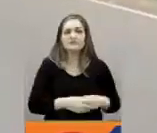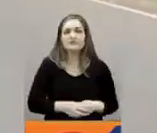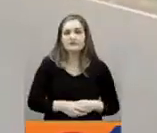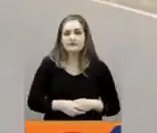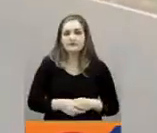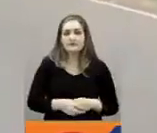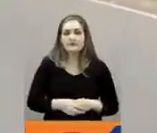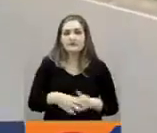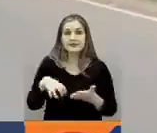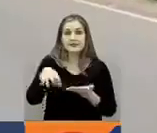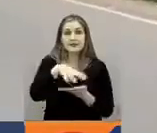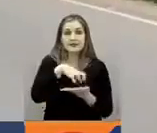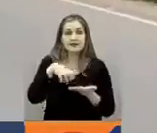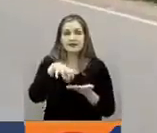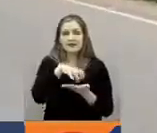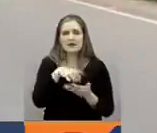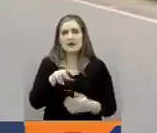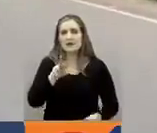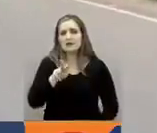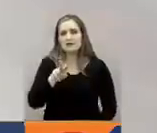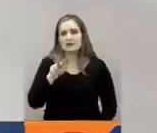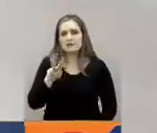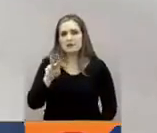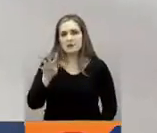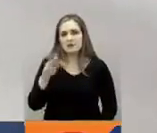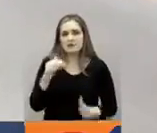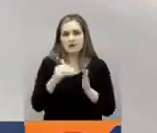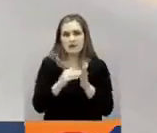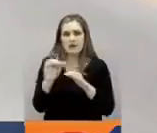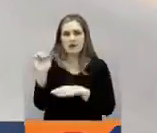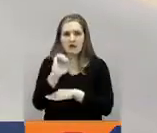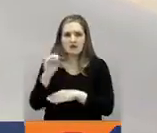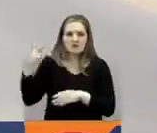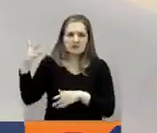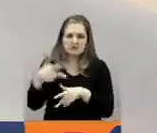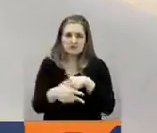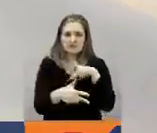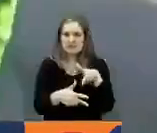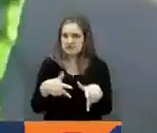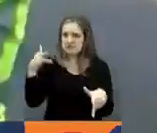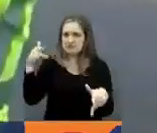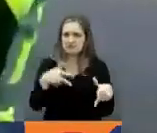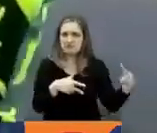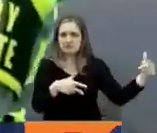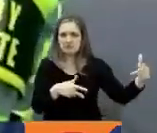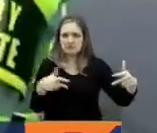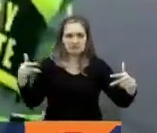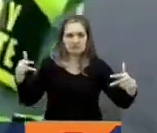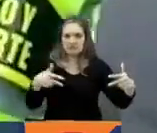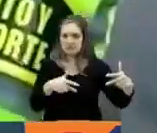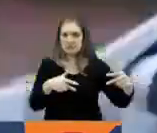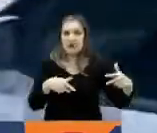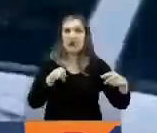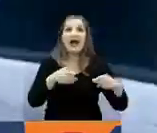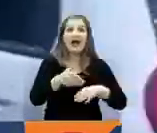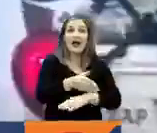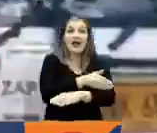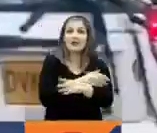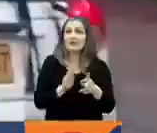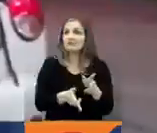En Santander han ingresado 224.000 vehículos y han hecho tránsito por las principales carreteras del departamento hacia otras zonas del